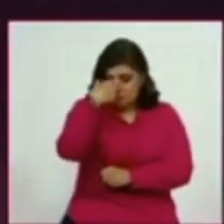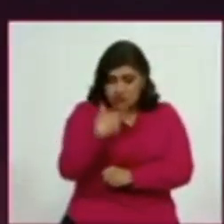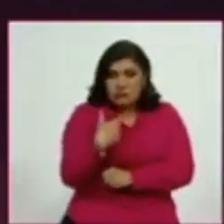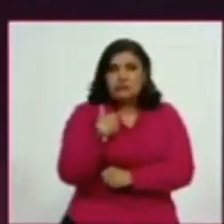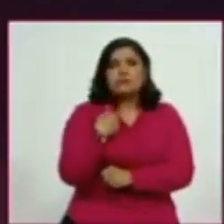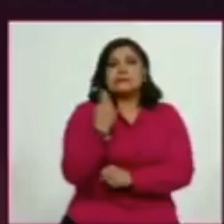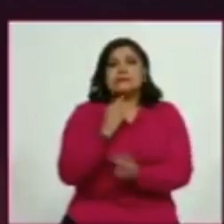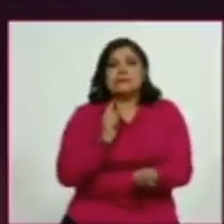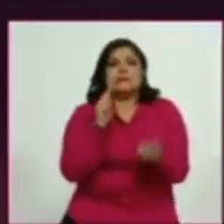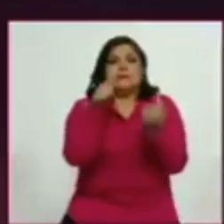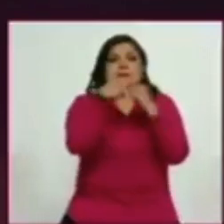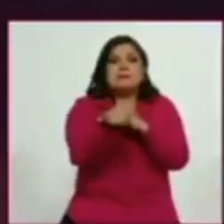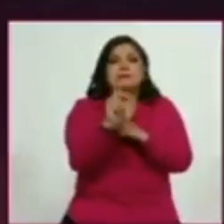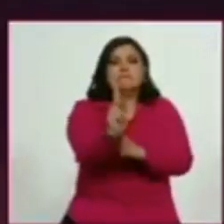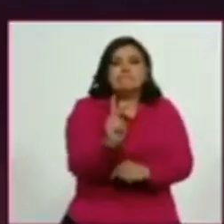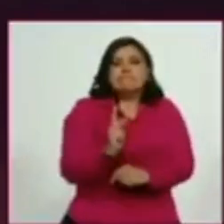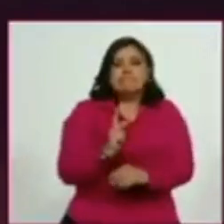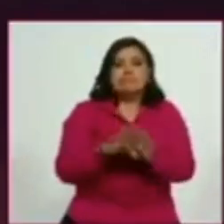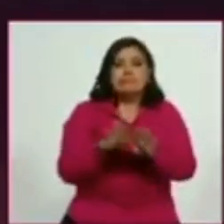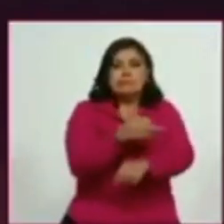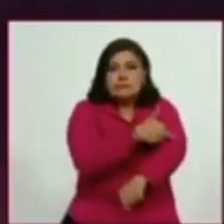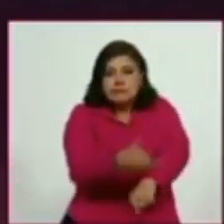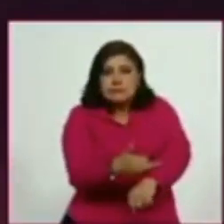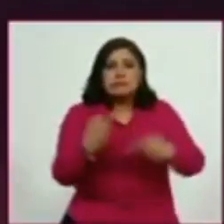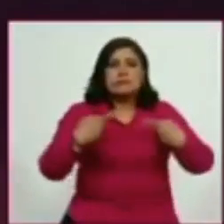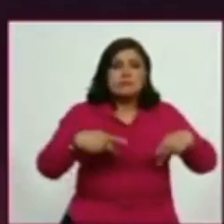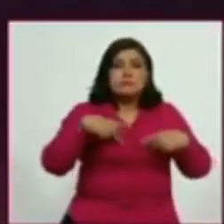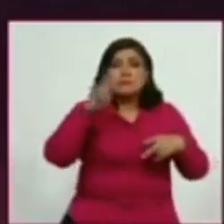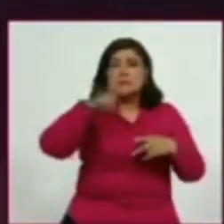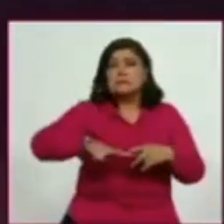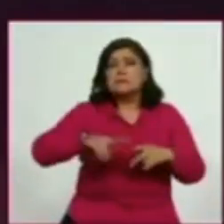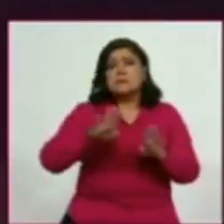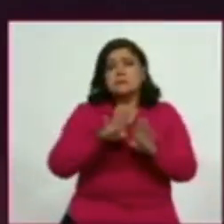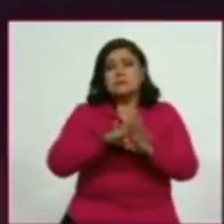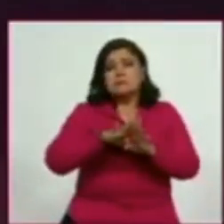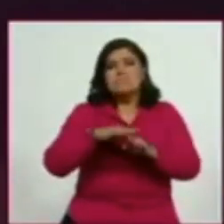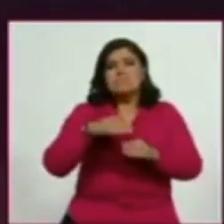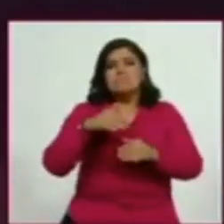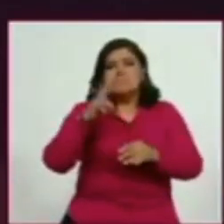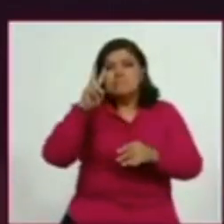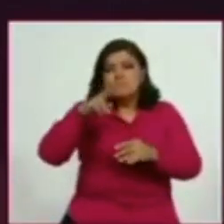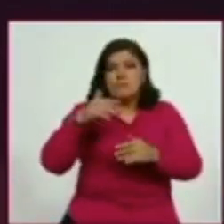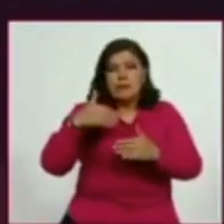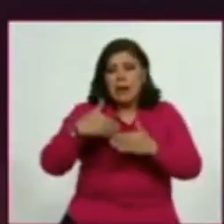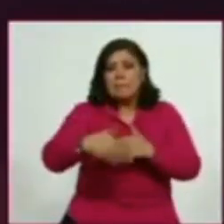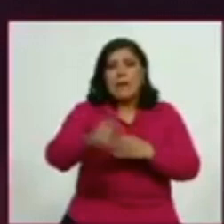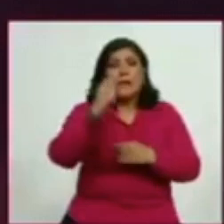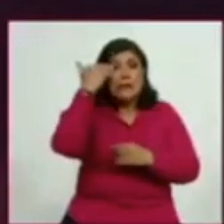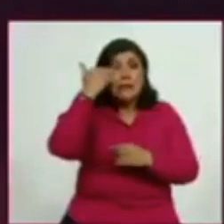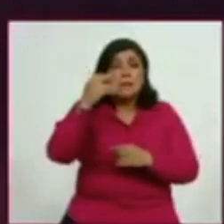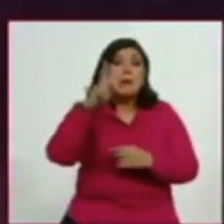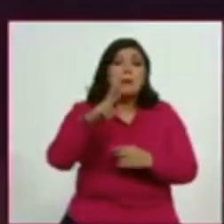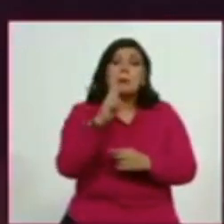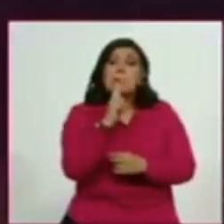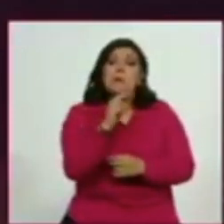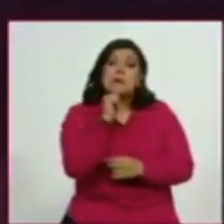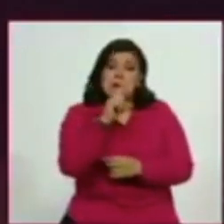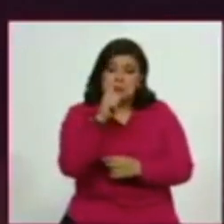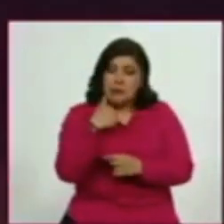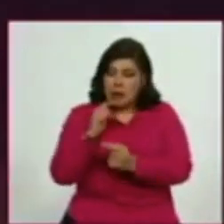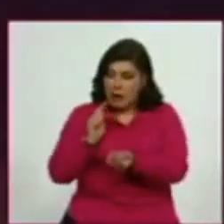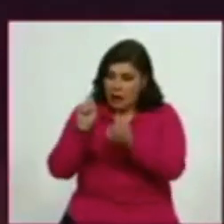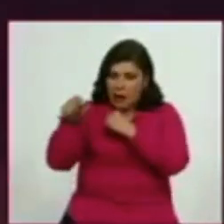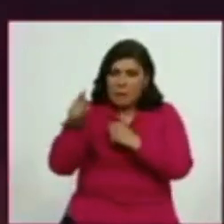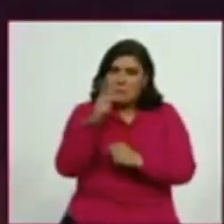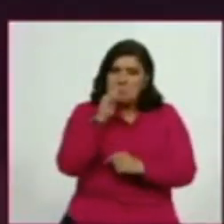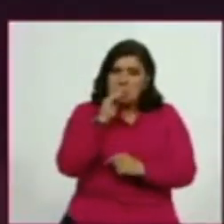defendiendo, además de reconstruir el tejido social. Durante una entrevista televisiva comentó que en su historia de vida ha